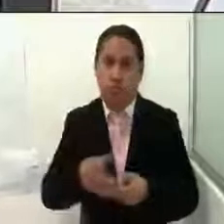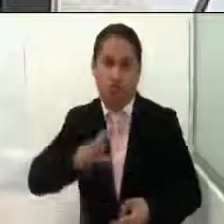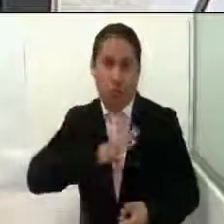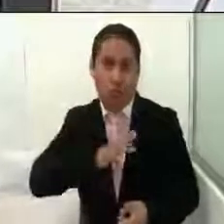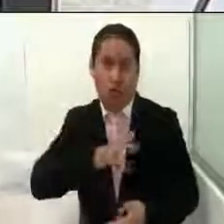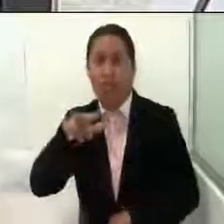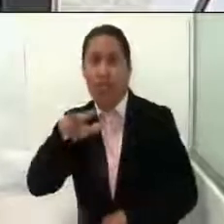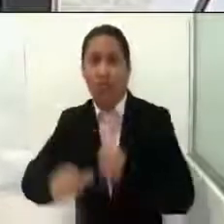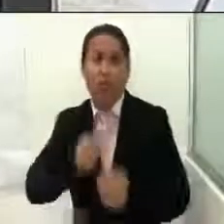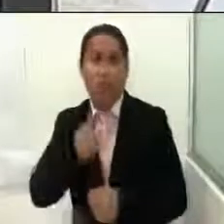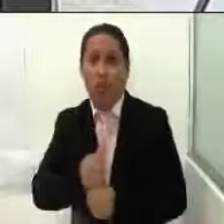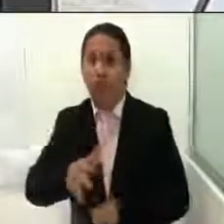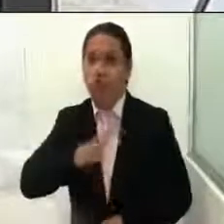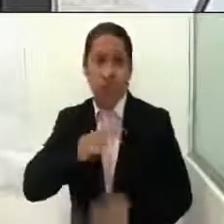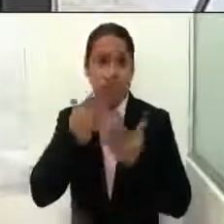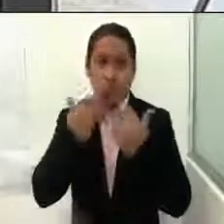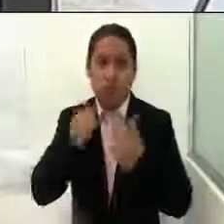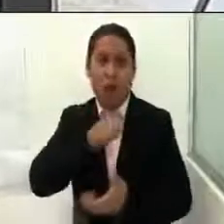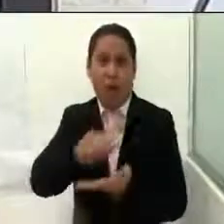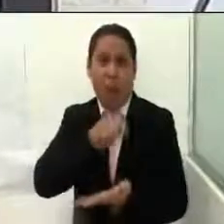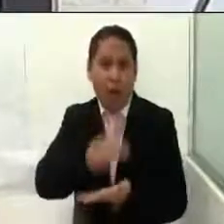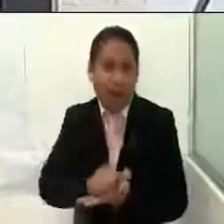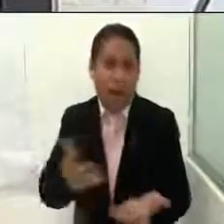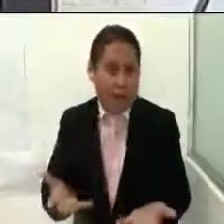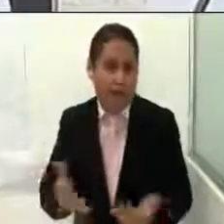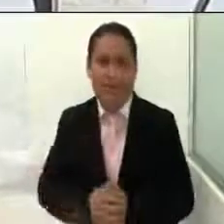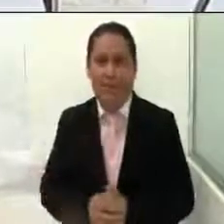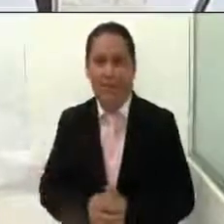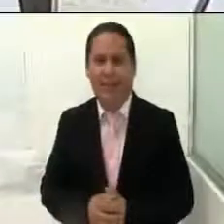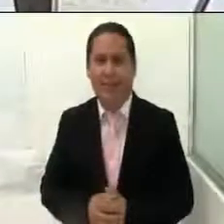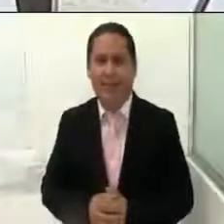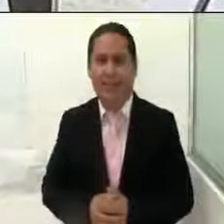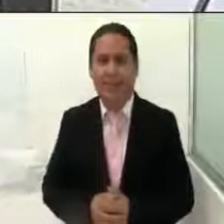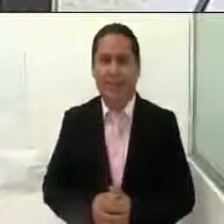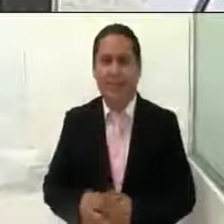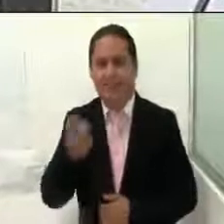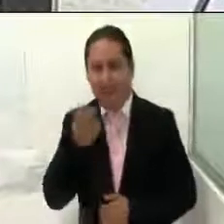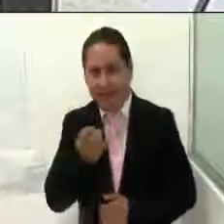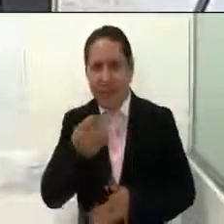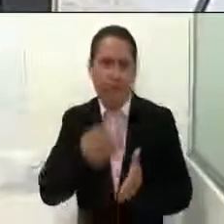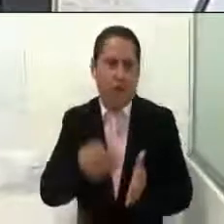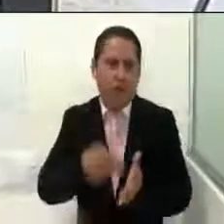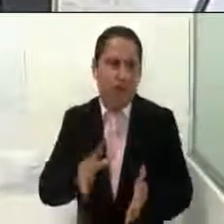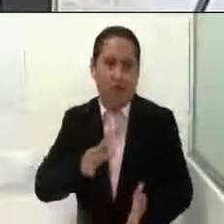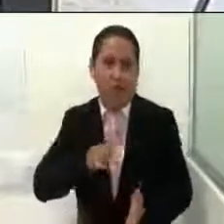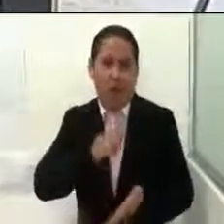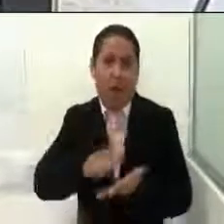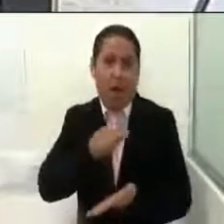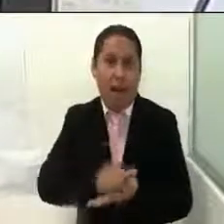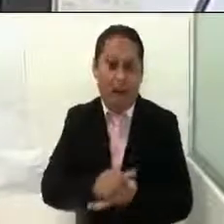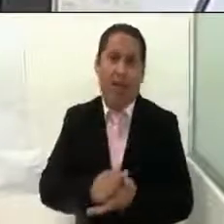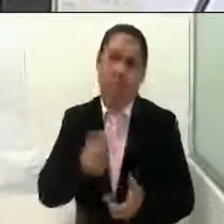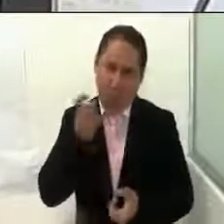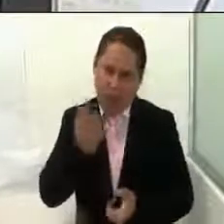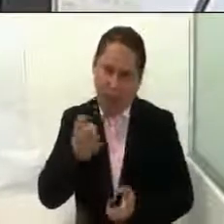años que no están legislativos niños pues están faltos de identidad de esa manera se les otorga